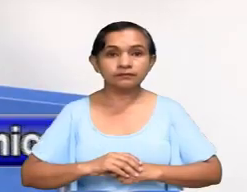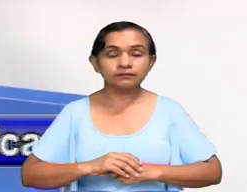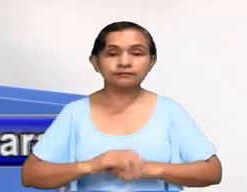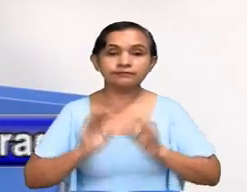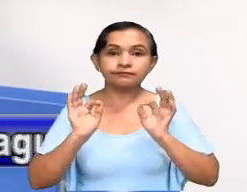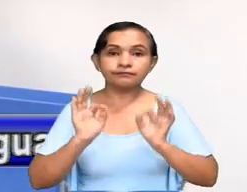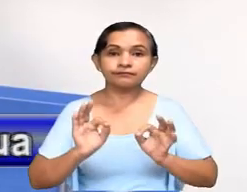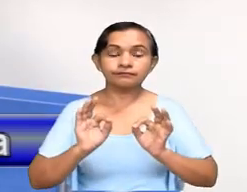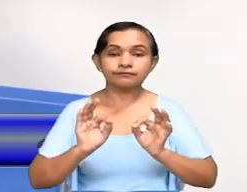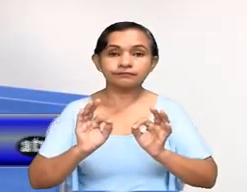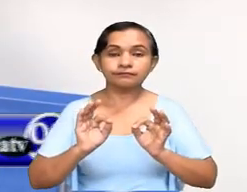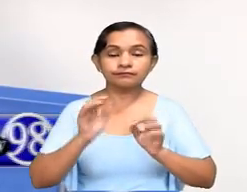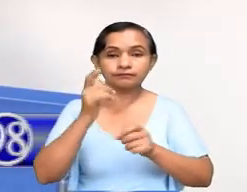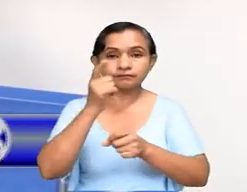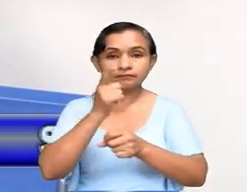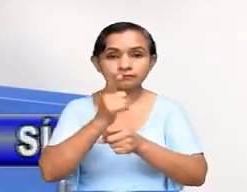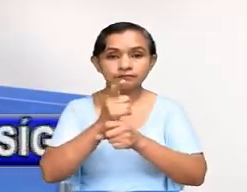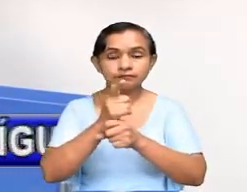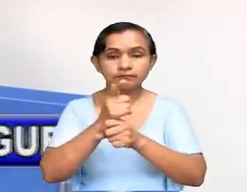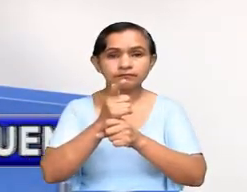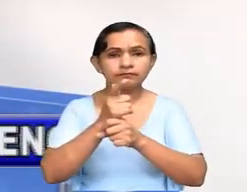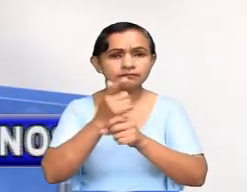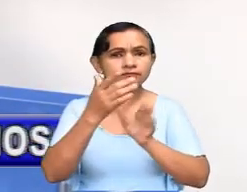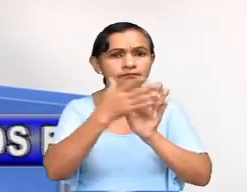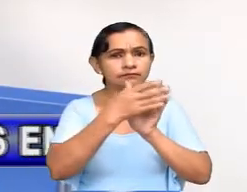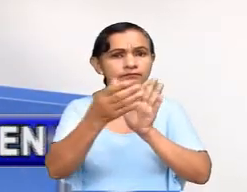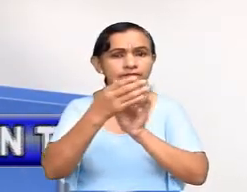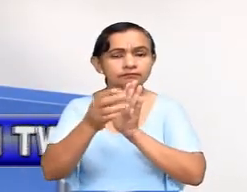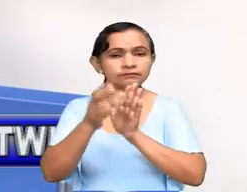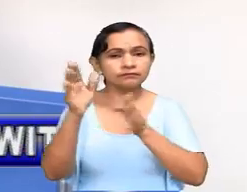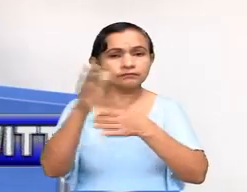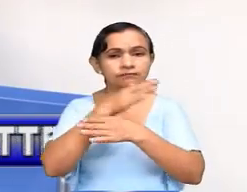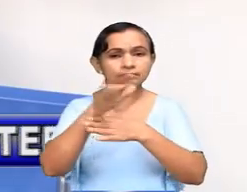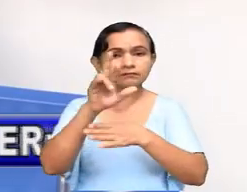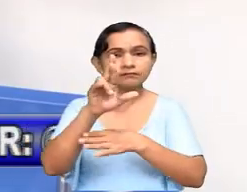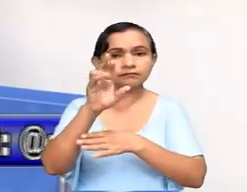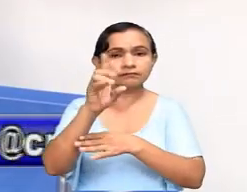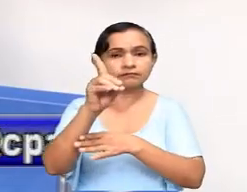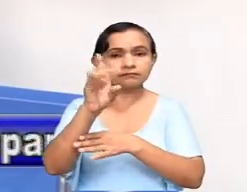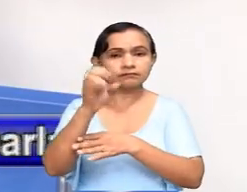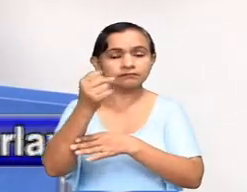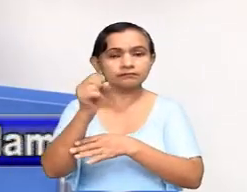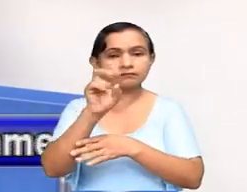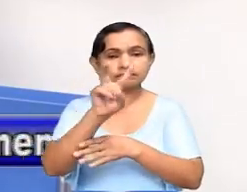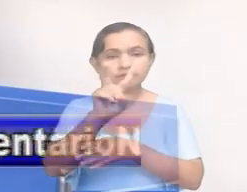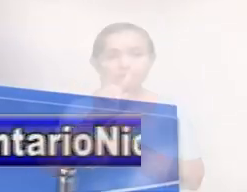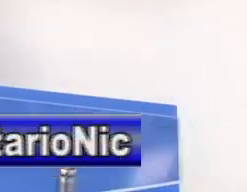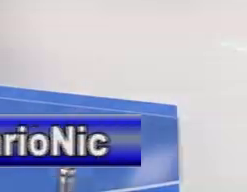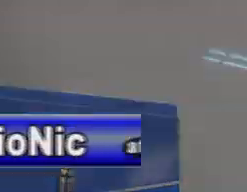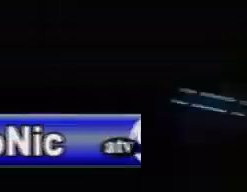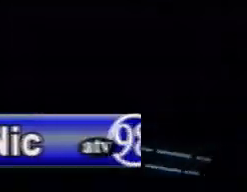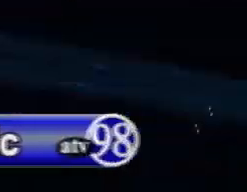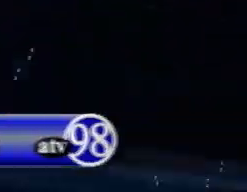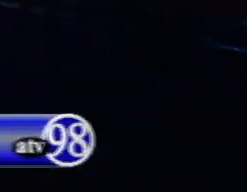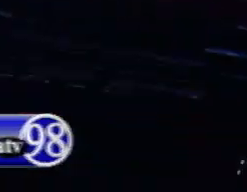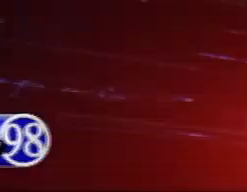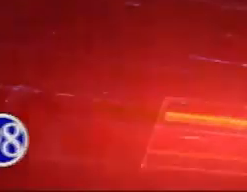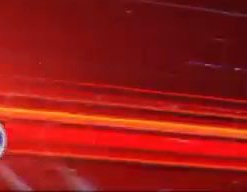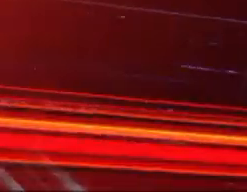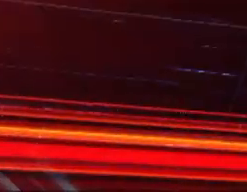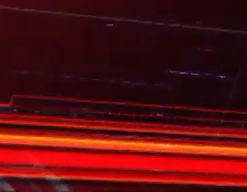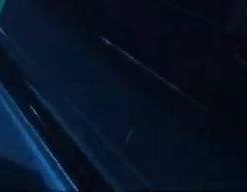Bien, y ahora les dejamos con los videos que están marcando tendencias en las redes sociales, esto a través de nuestro segmento Lo Viral.